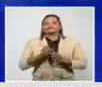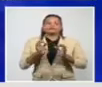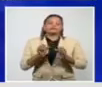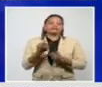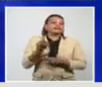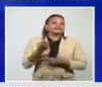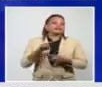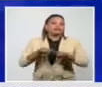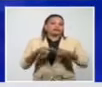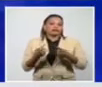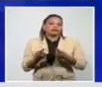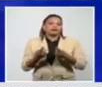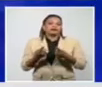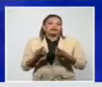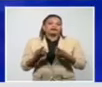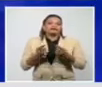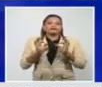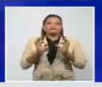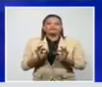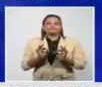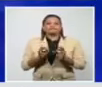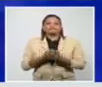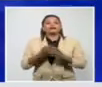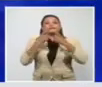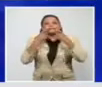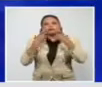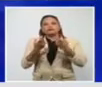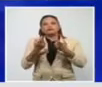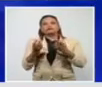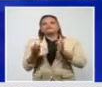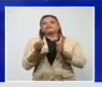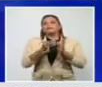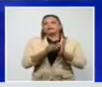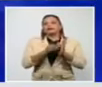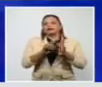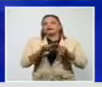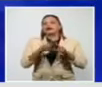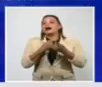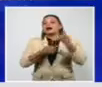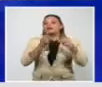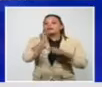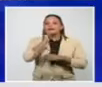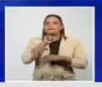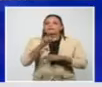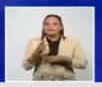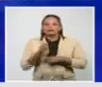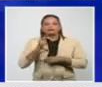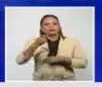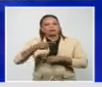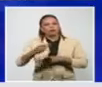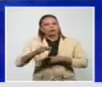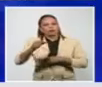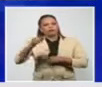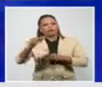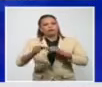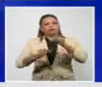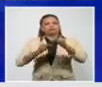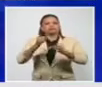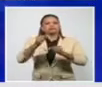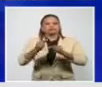y tal vez sea importante aplicar todavía algunas más que se irán decidiendo para